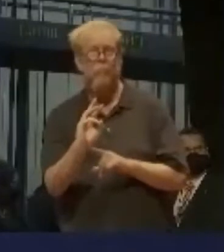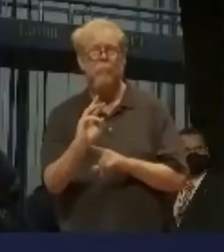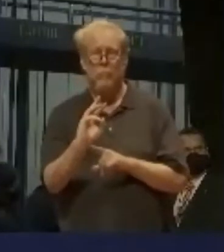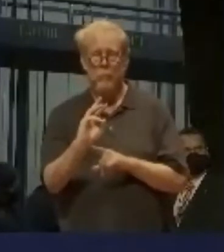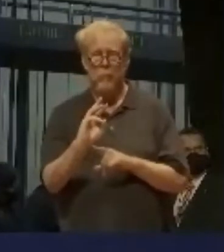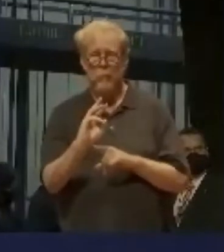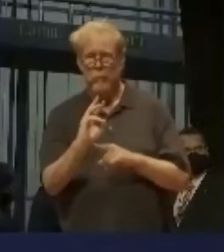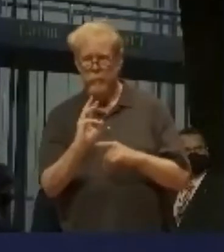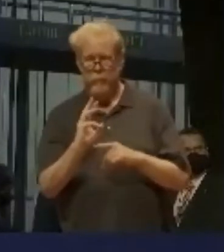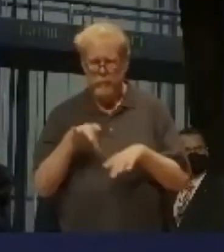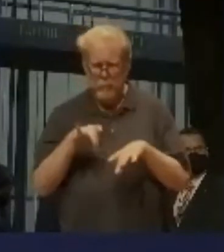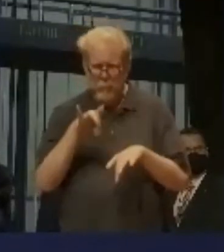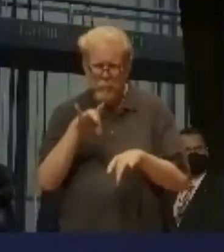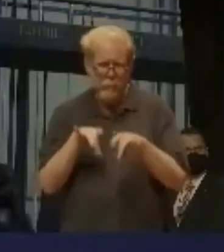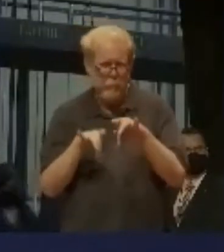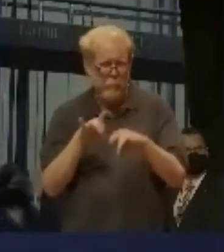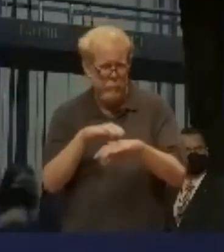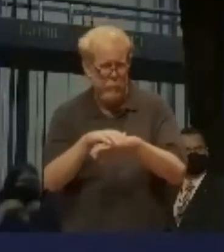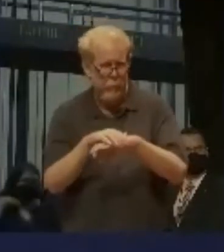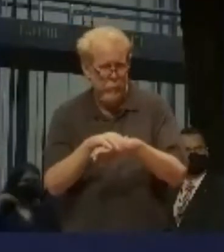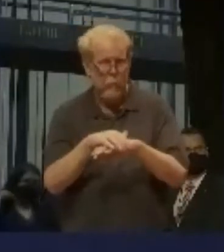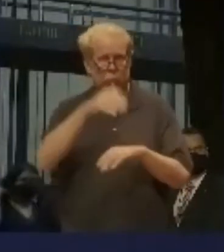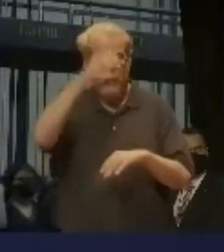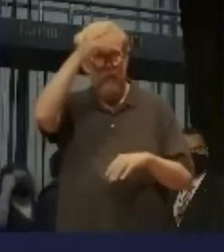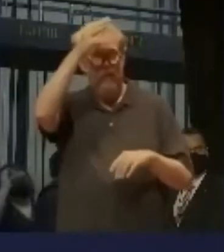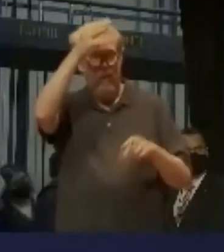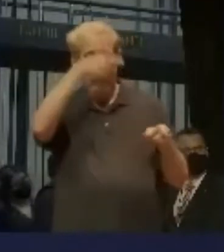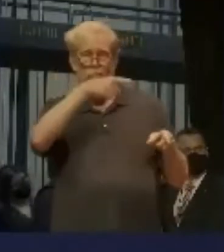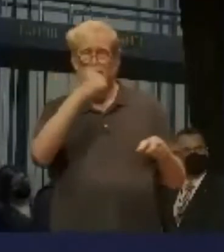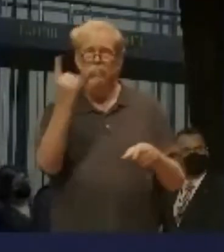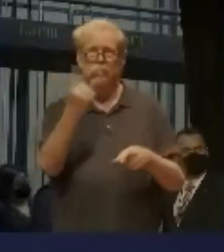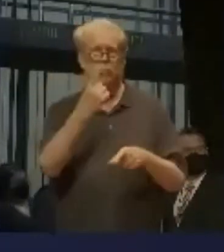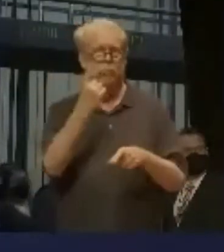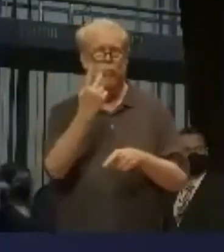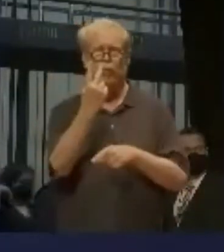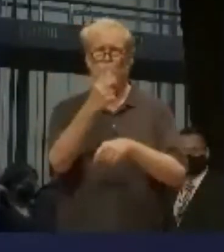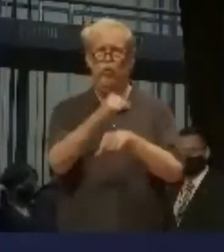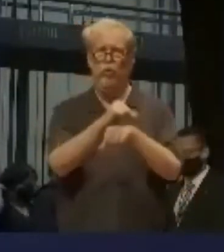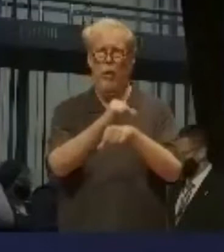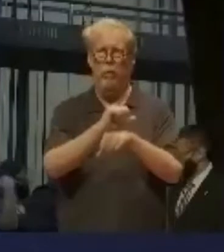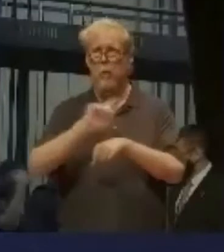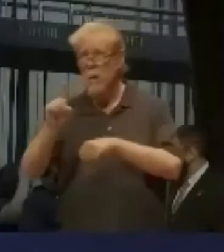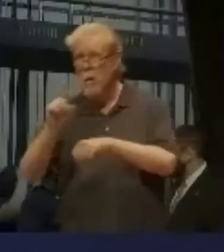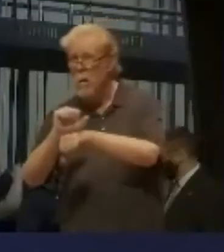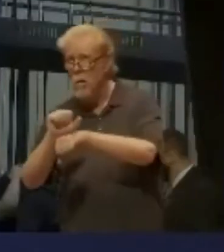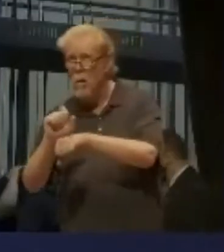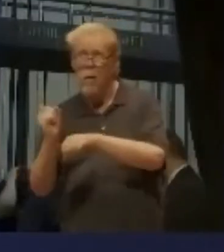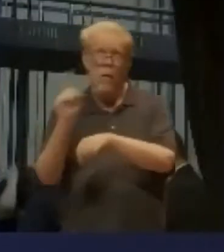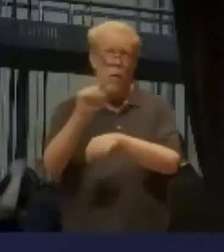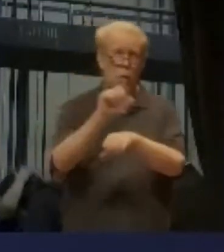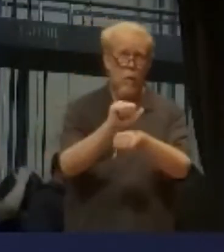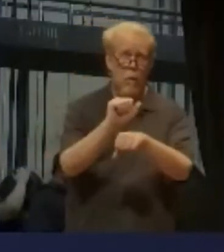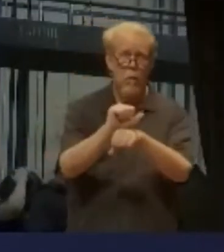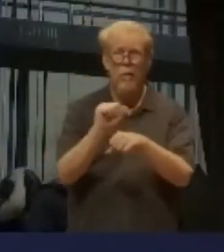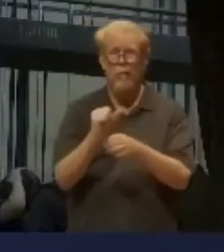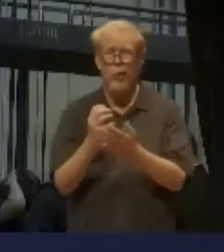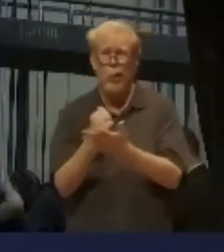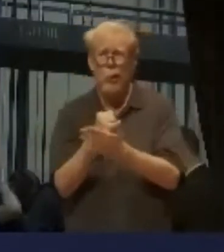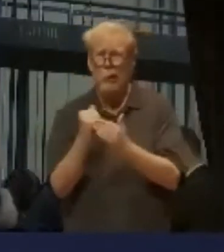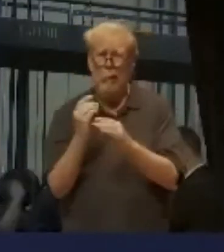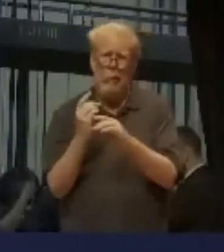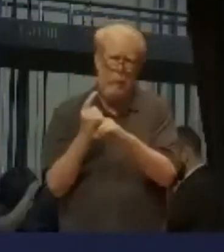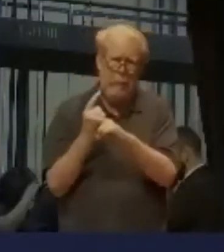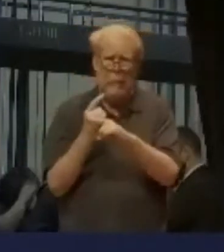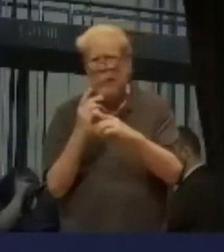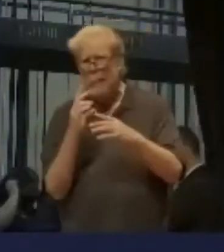cumplir 6 años. Aprendí inglés como segunda lengua. Y mi papá siempre tuvo 2 trabajos toda su vida. Nunca ganó más de $7